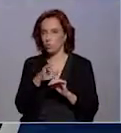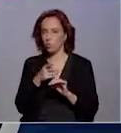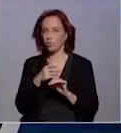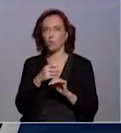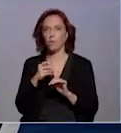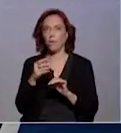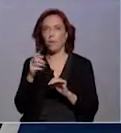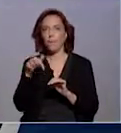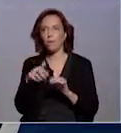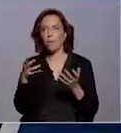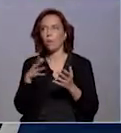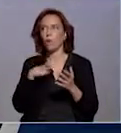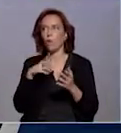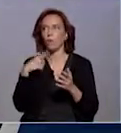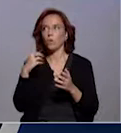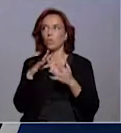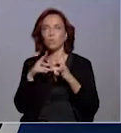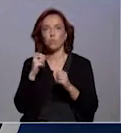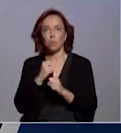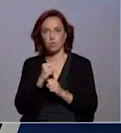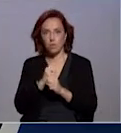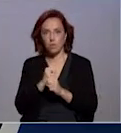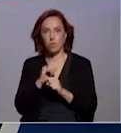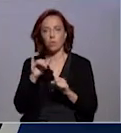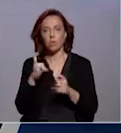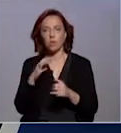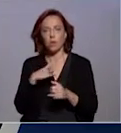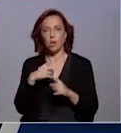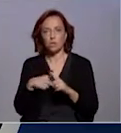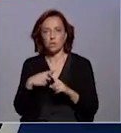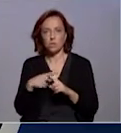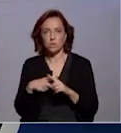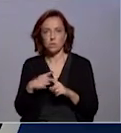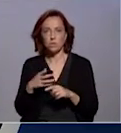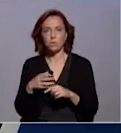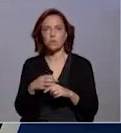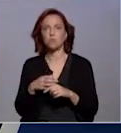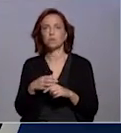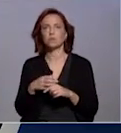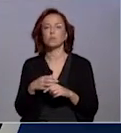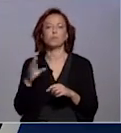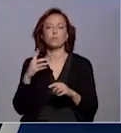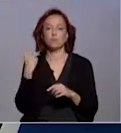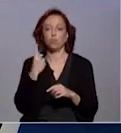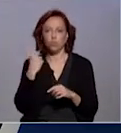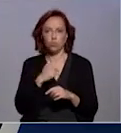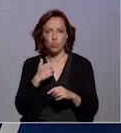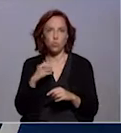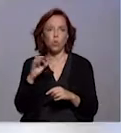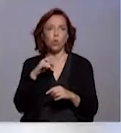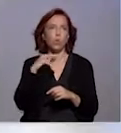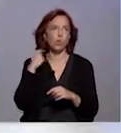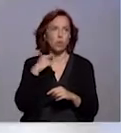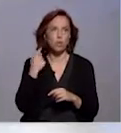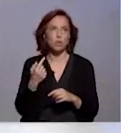se da por en otros formatos y que ya existe y que son freelancers y que son safja